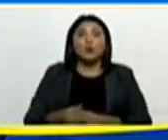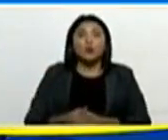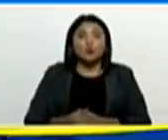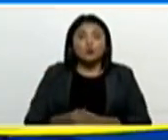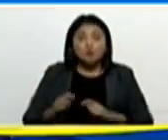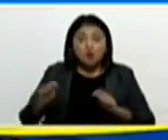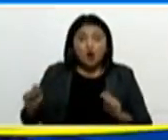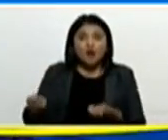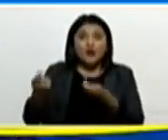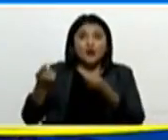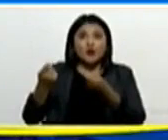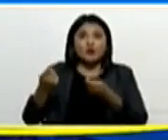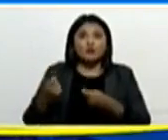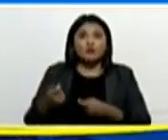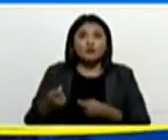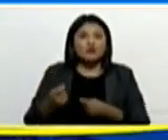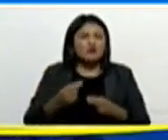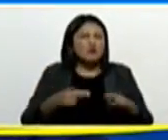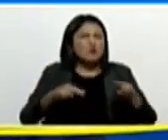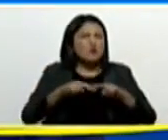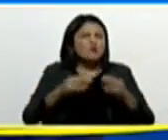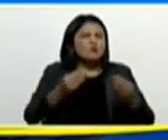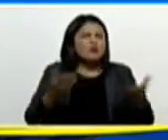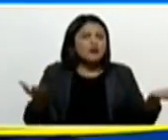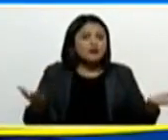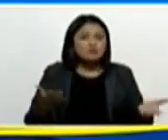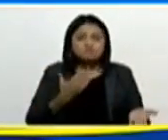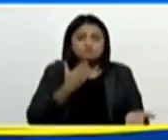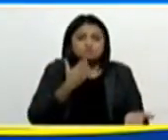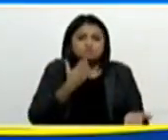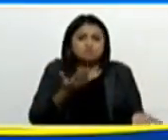¿Y de qué sirve Naciones Unidas? De nada,